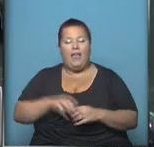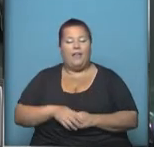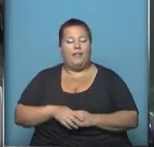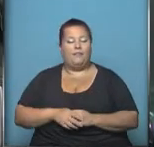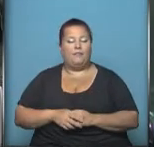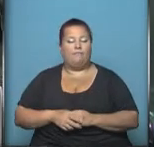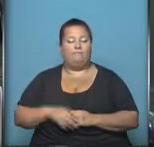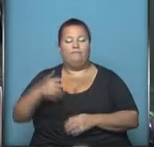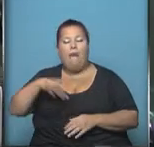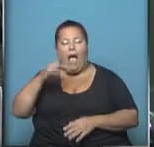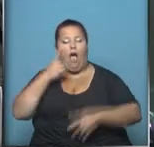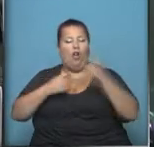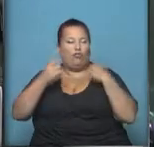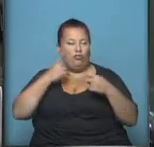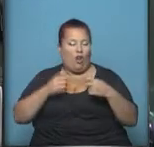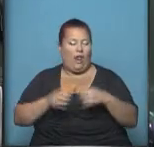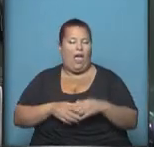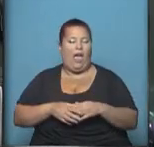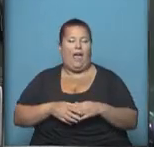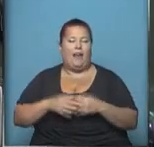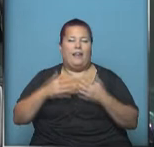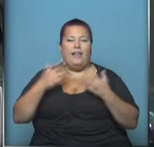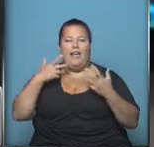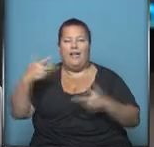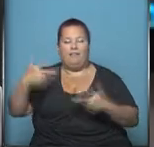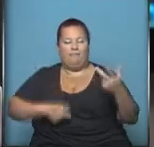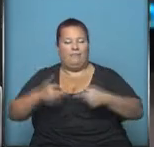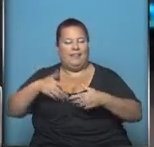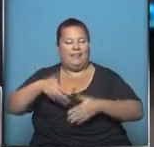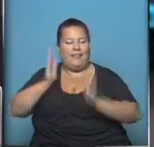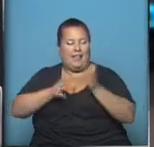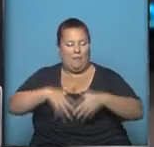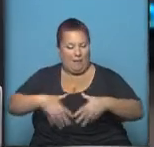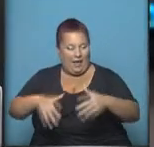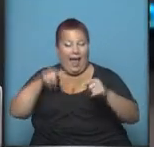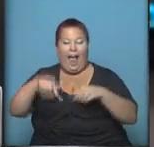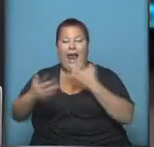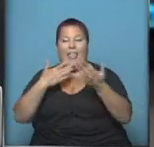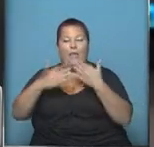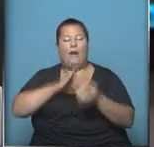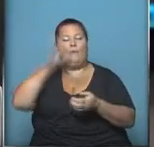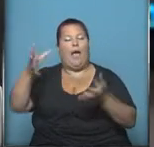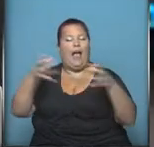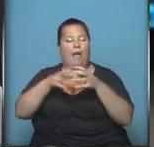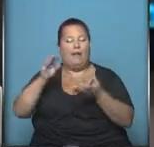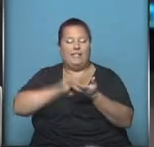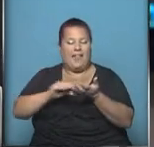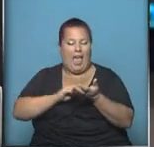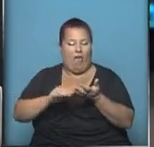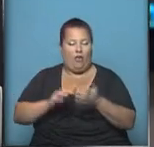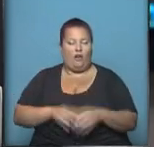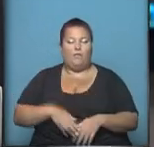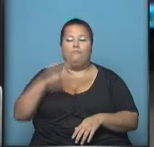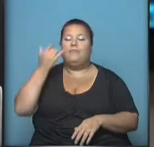regule marco regulatorio para la fertilización es que ahora ese debate va a pasar a la cámara de senadores porque ya